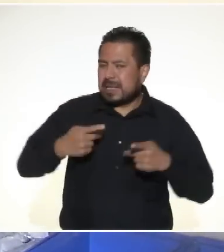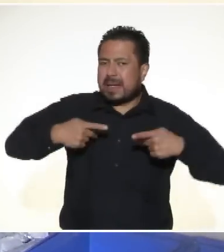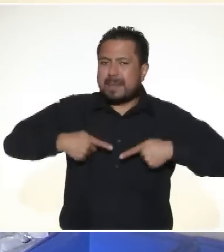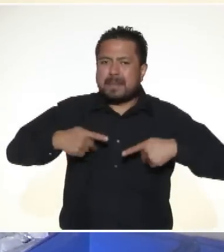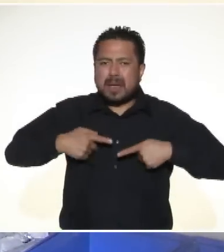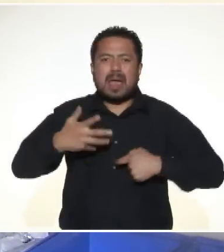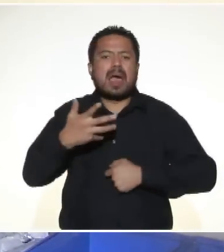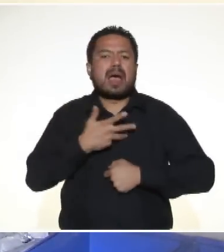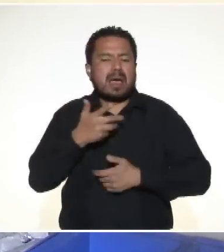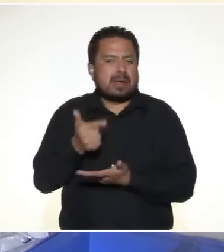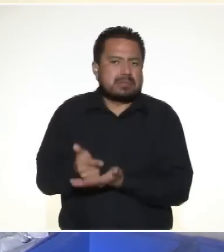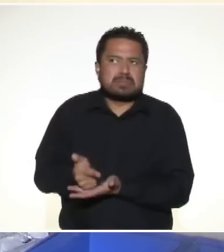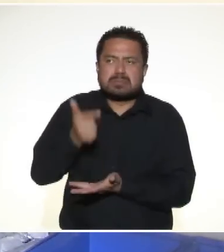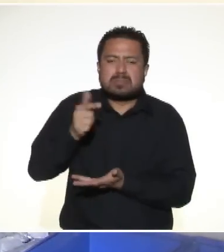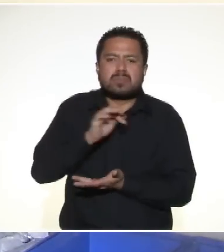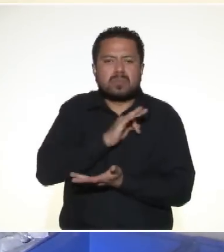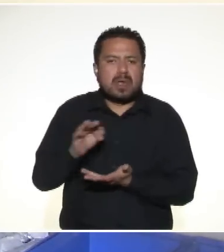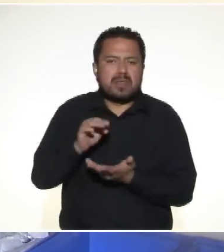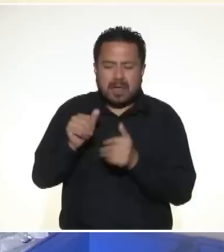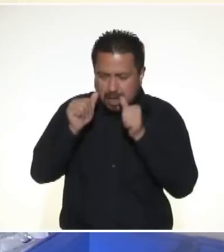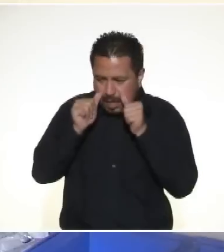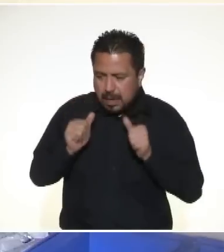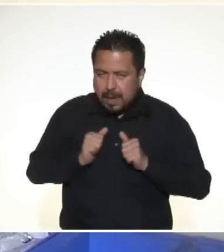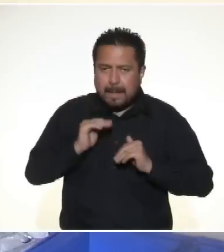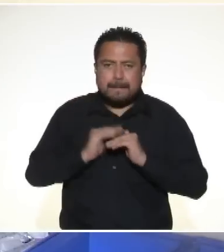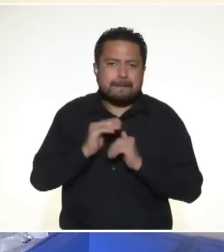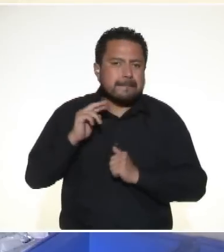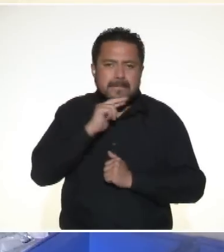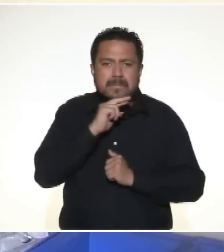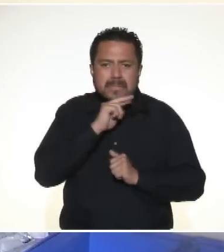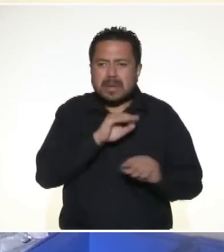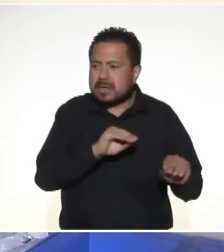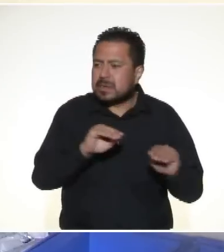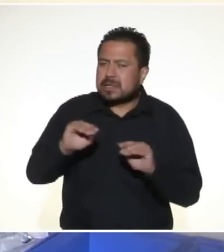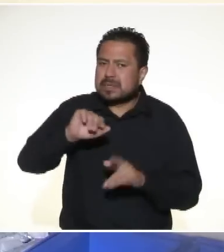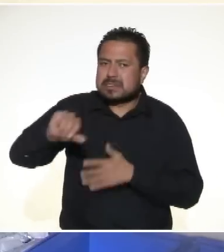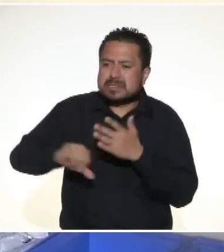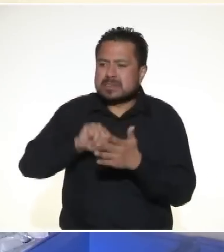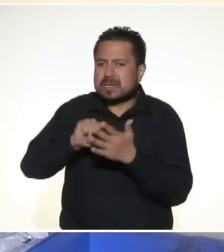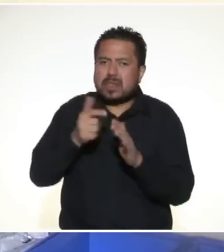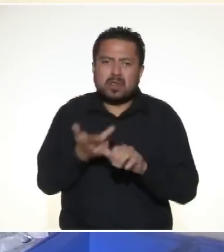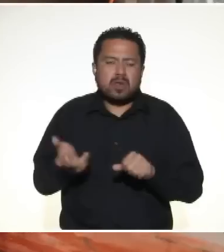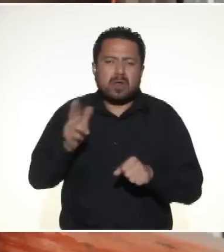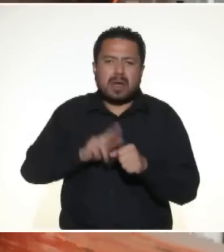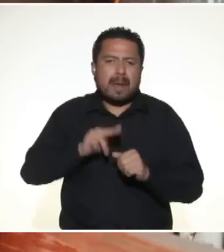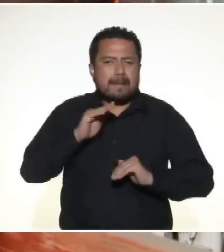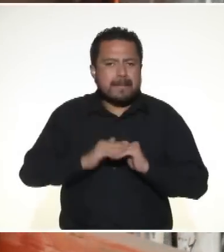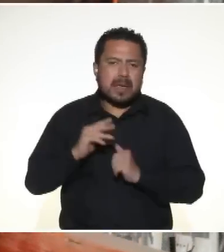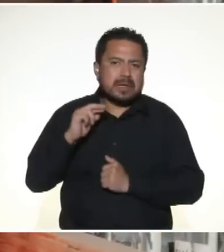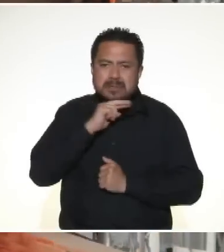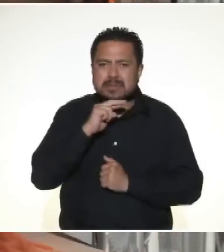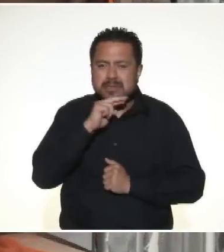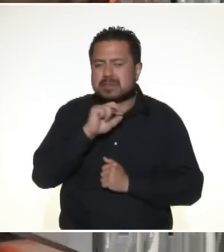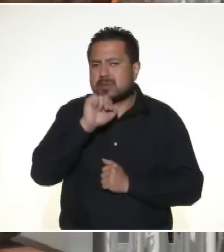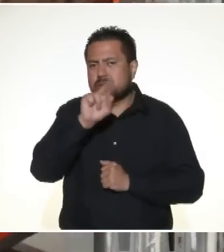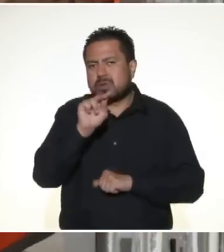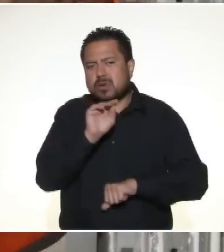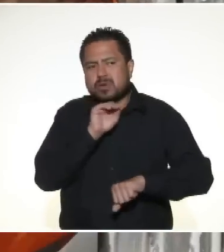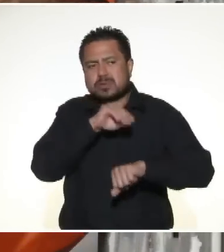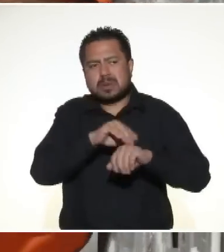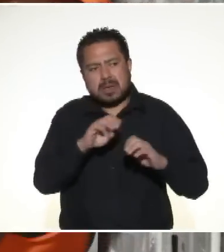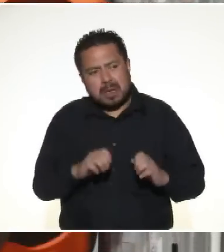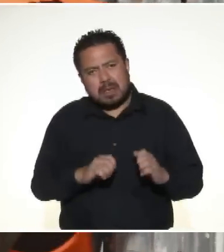encuentra lesionada pueda recibir la atención más rápido, sea trasladada a un centro hospitalario de manera más rápida y no se pongan en